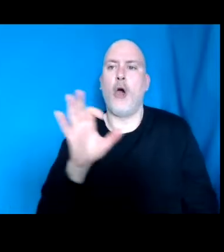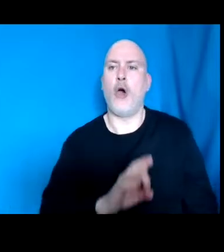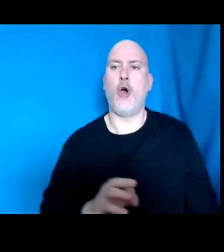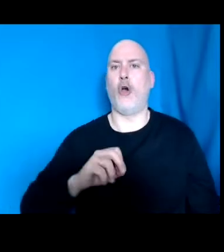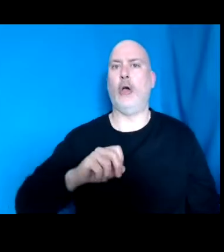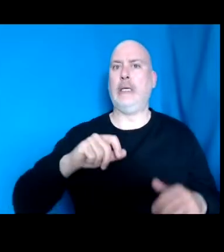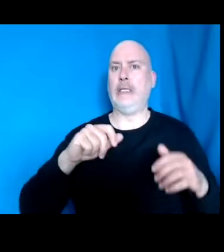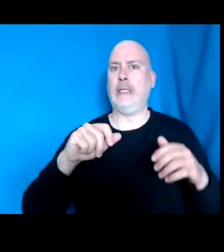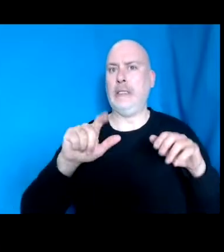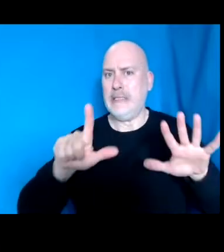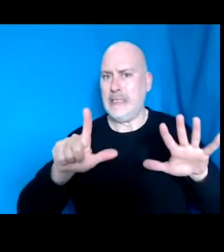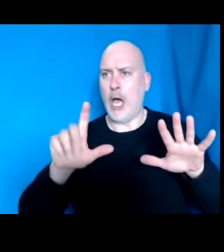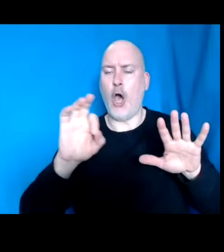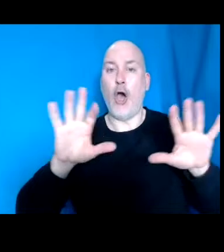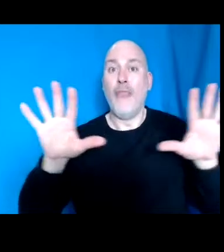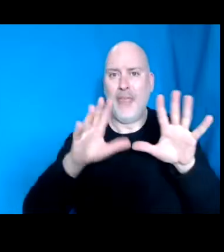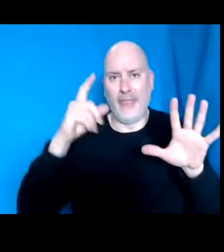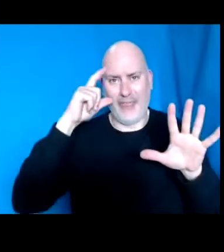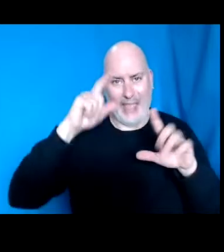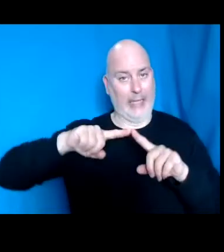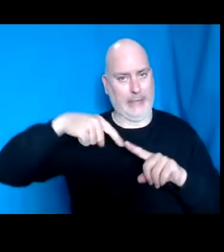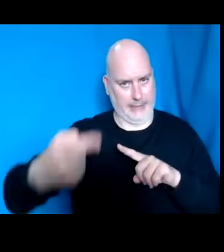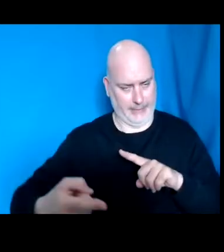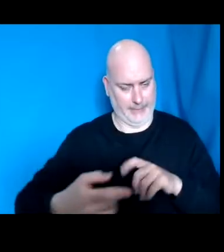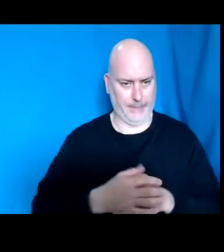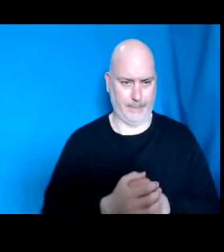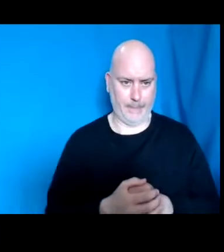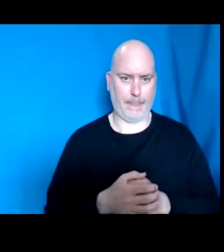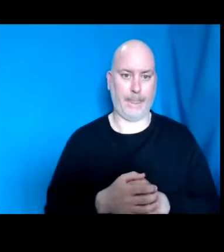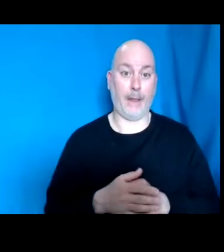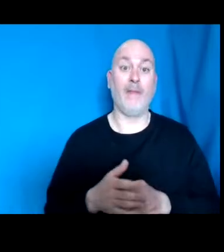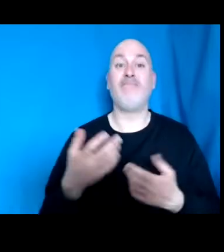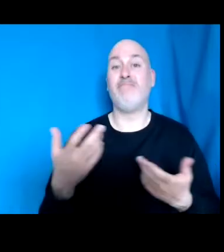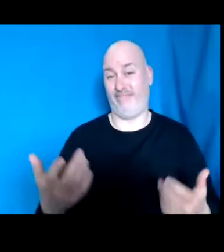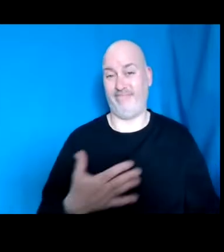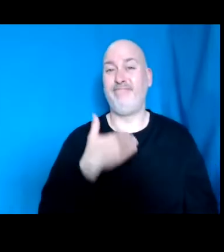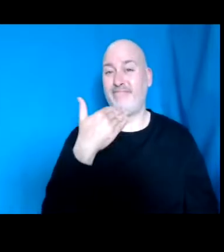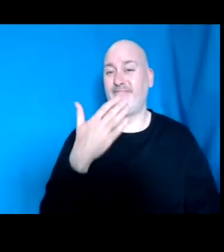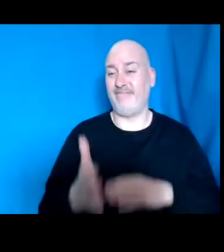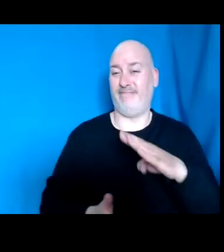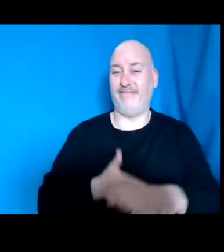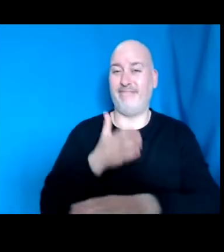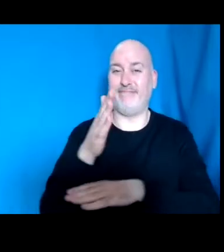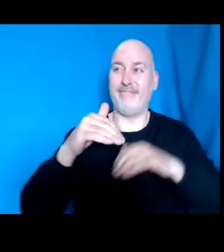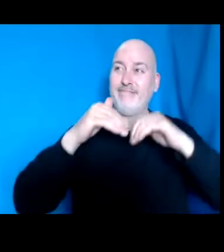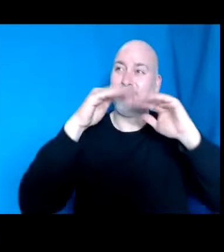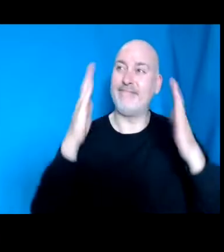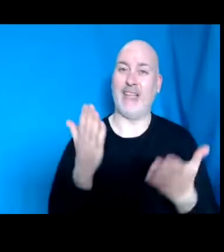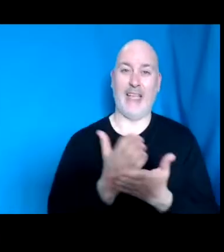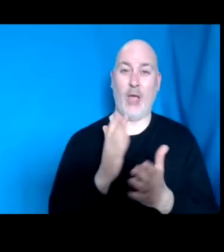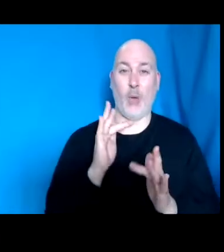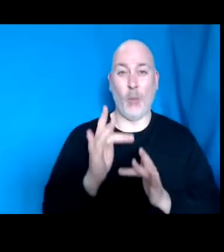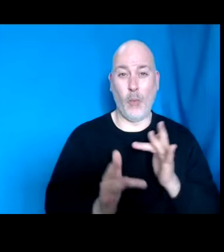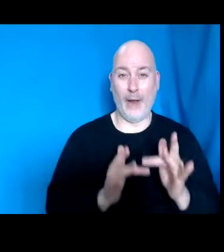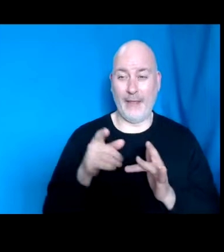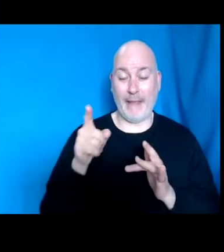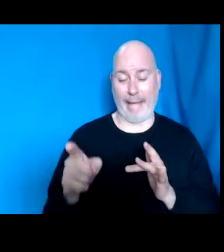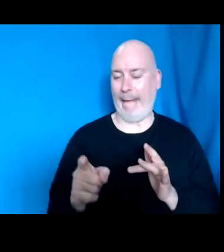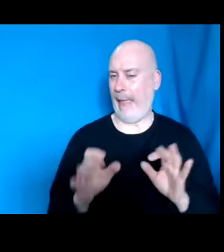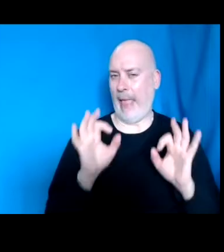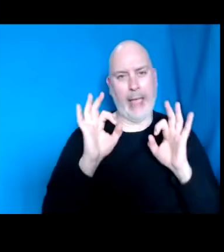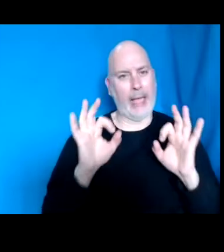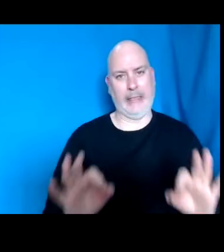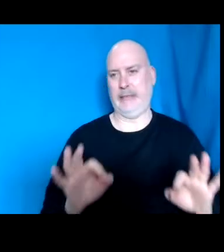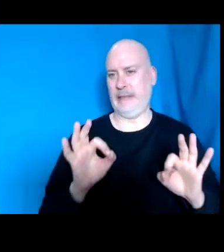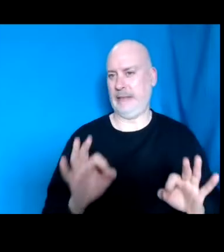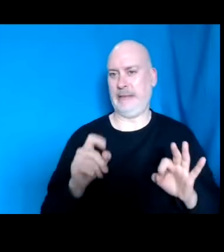día. Asistencia a la guardería. Ya sabéis que los niños que van a guardería, por definición, van a tener